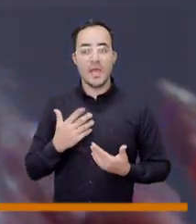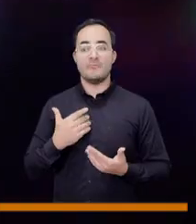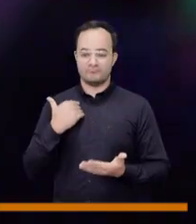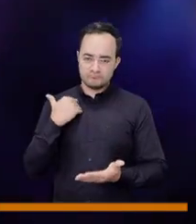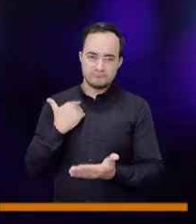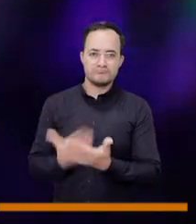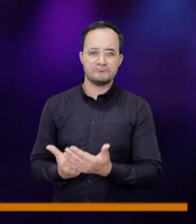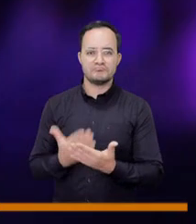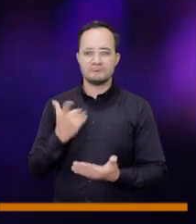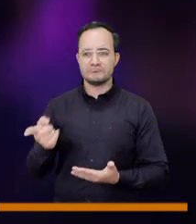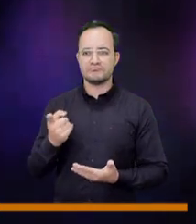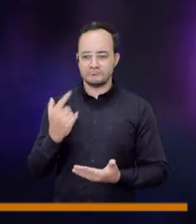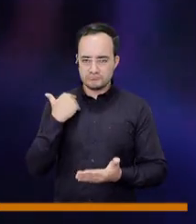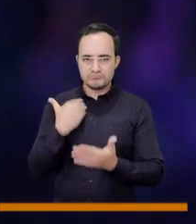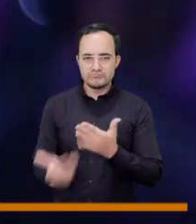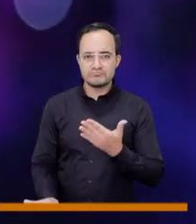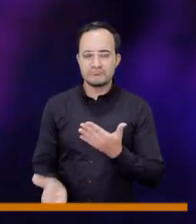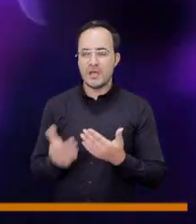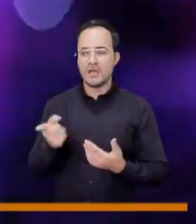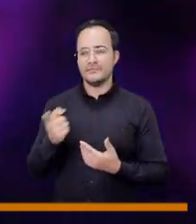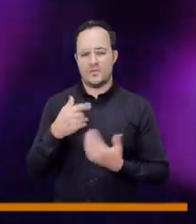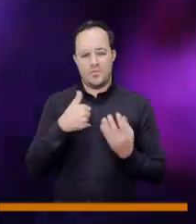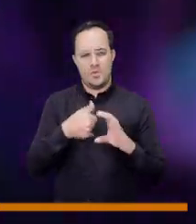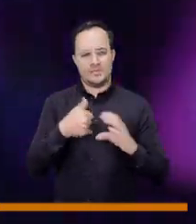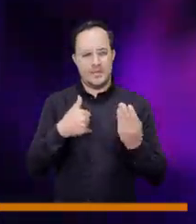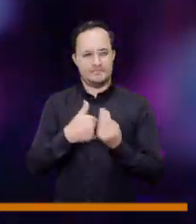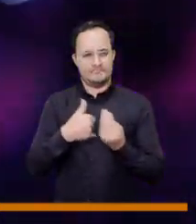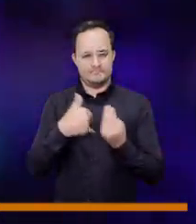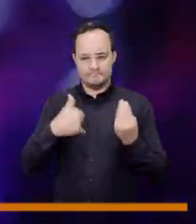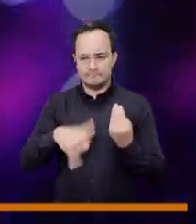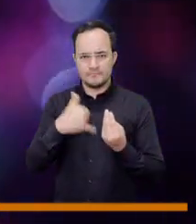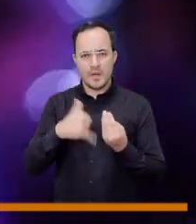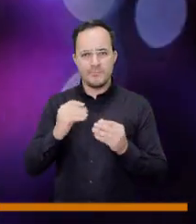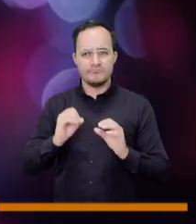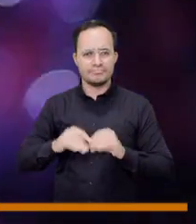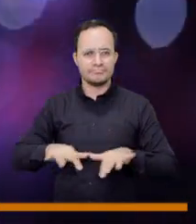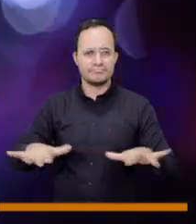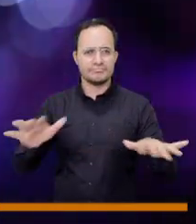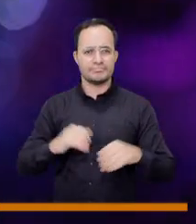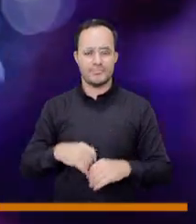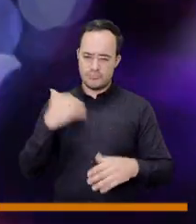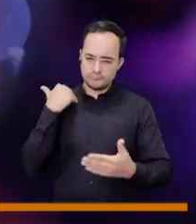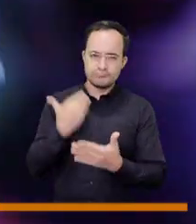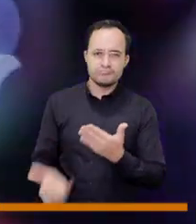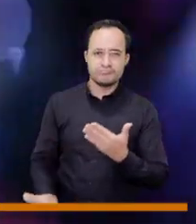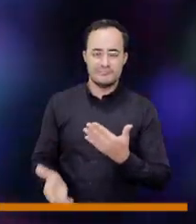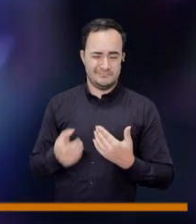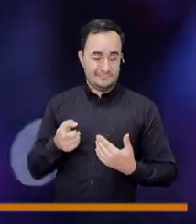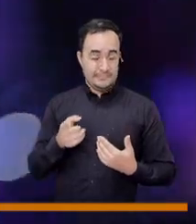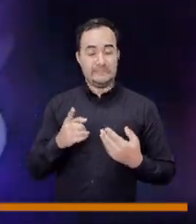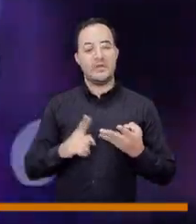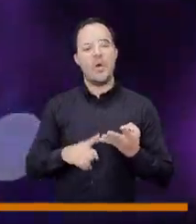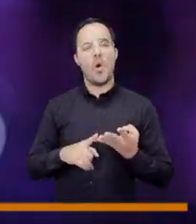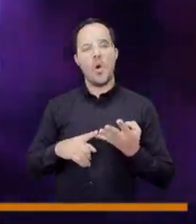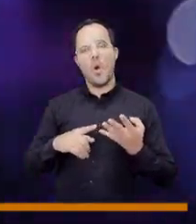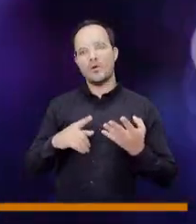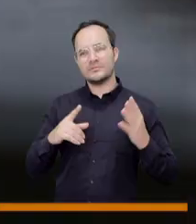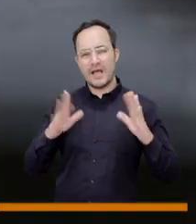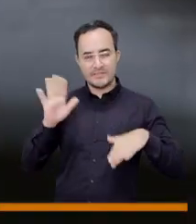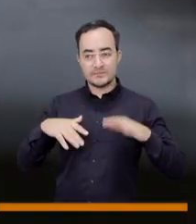invitación a hacer retos donde los hacen por unos grupos de WhatsApp y de Facebook se citan a peleas